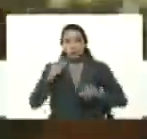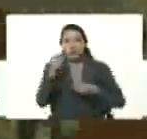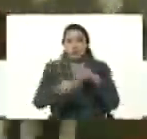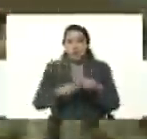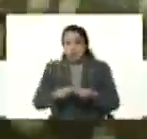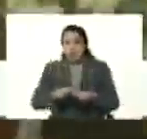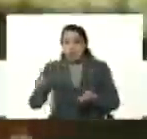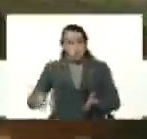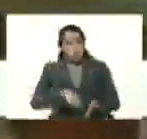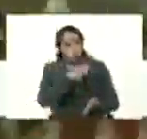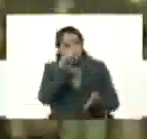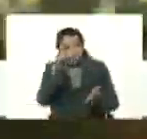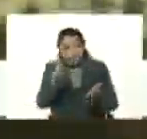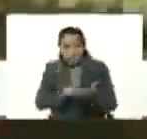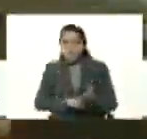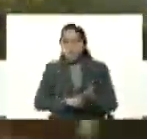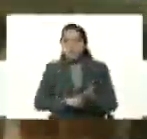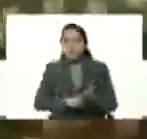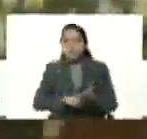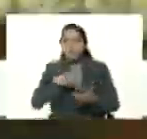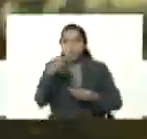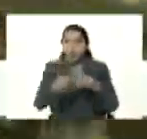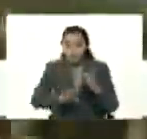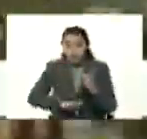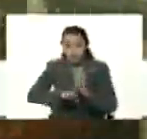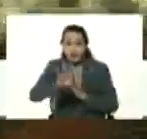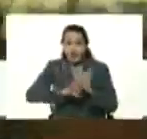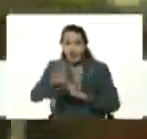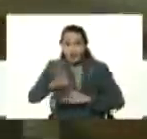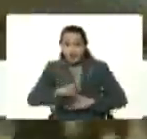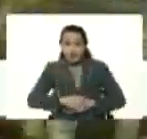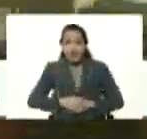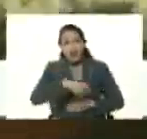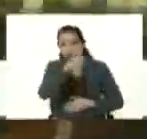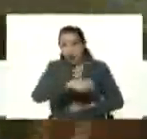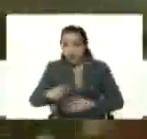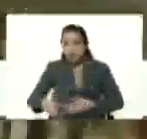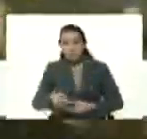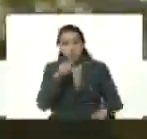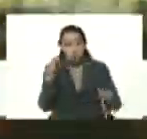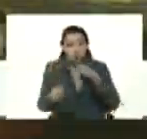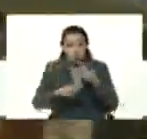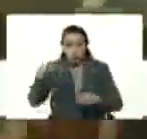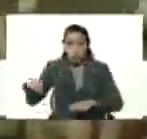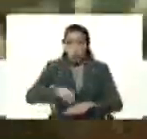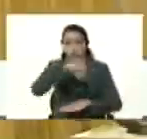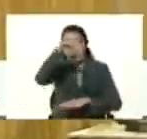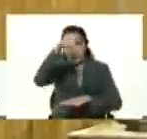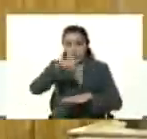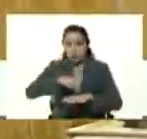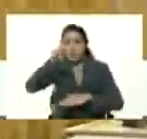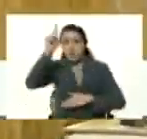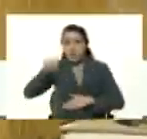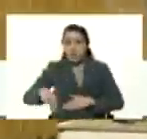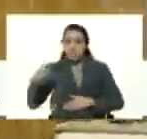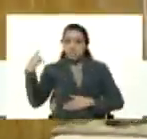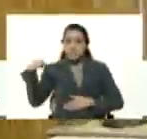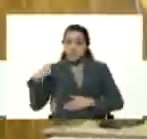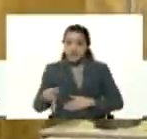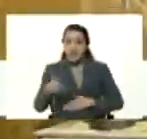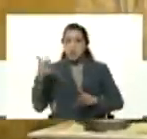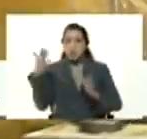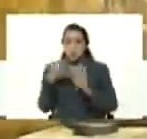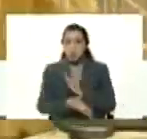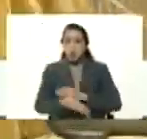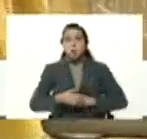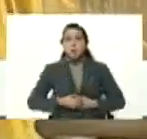cubrir la totalidad de del consumo nacional, y además tener la